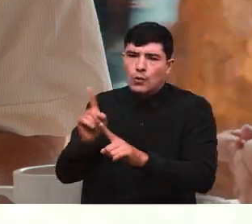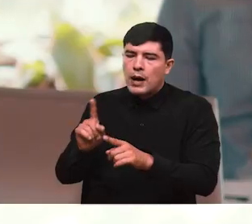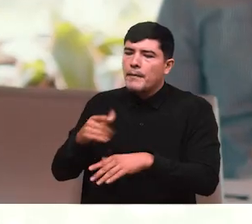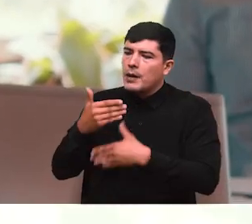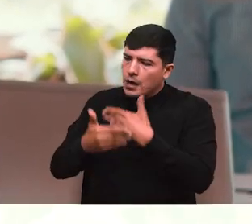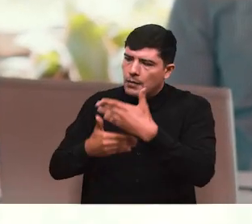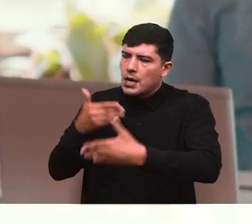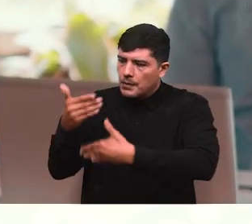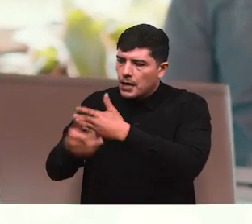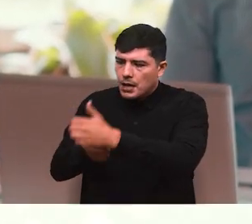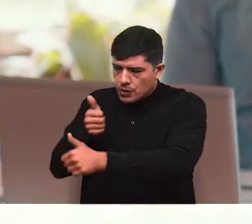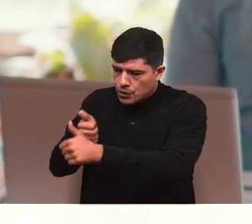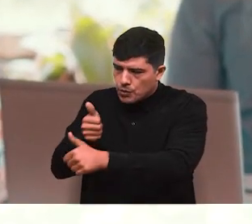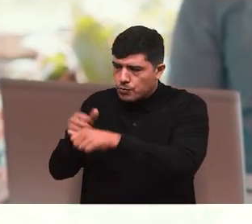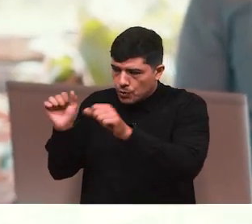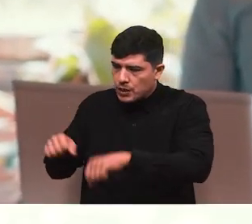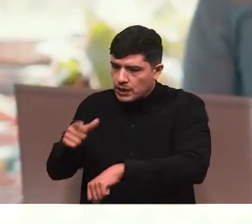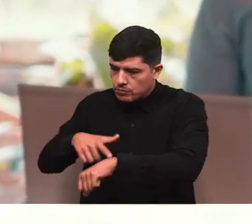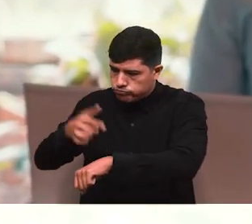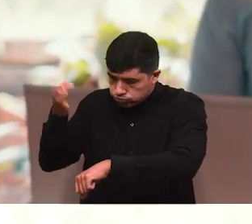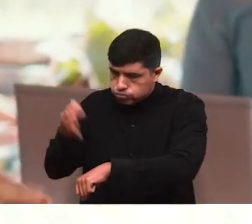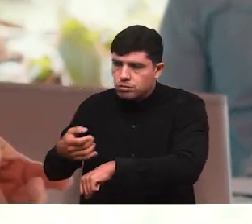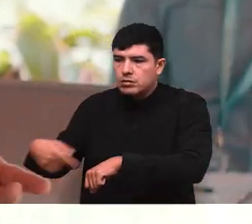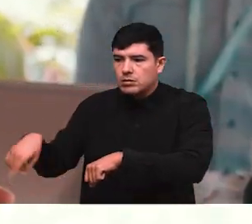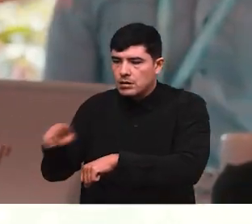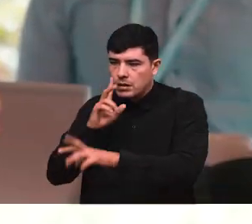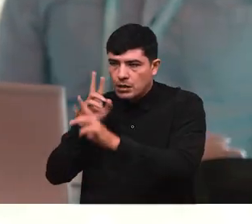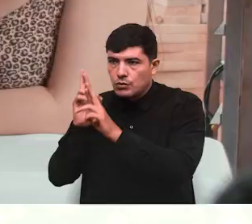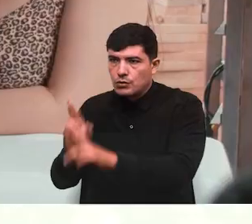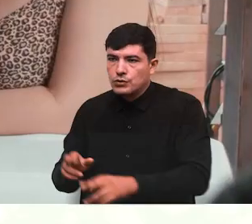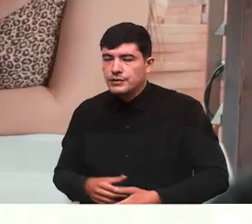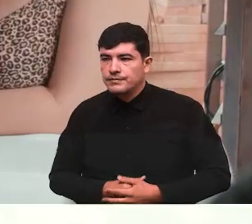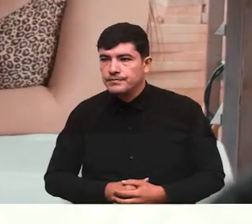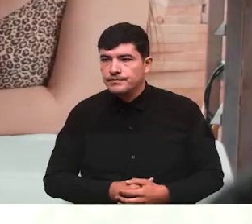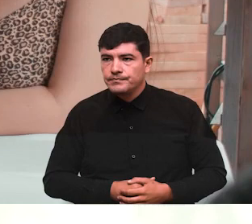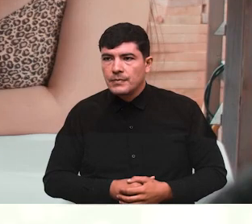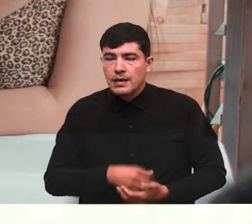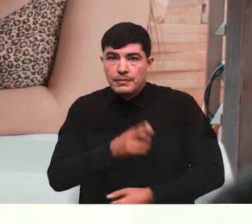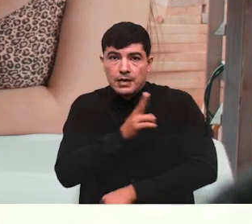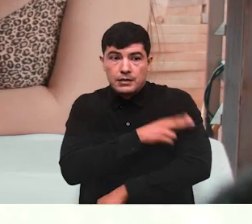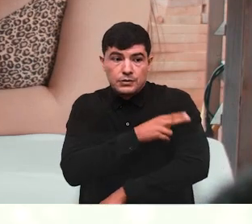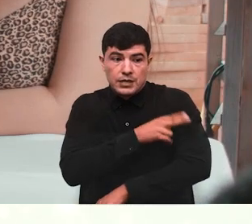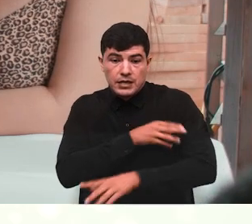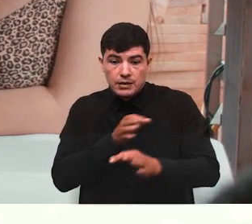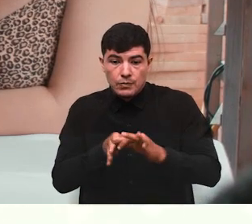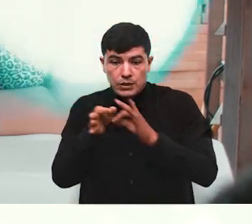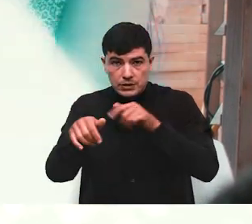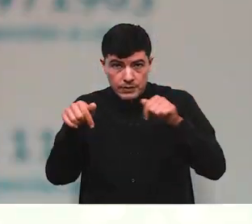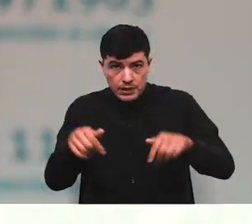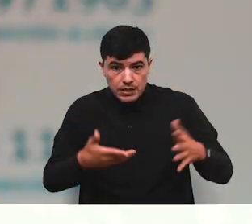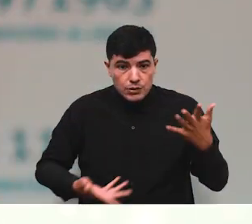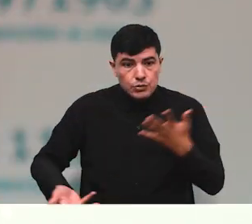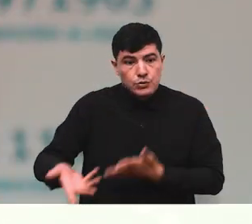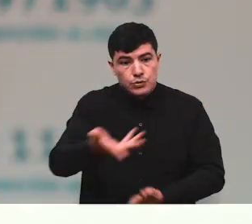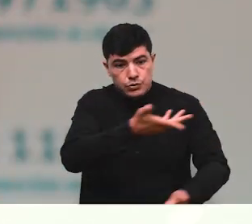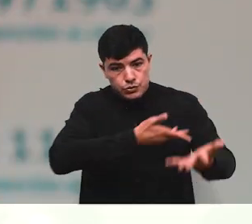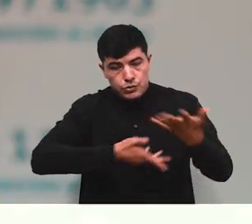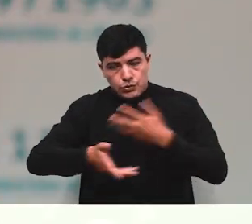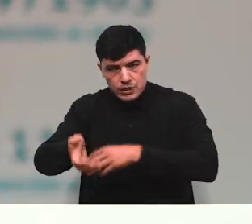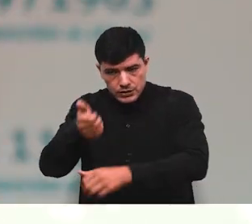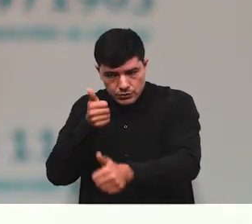de poderla solucionar a tiempo. La personalidad municipal ofrece en estos espacios apoyo a la